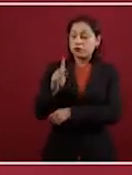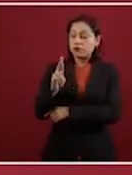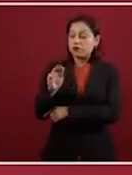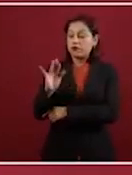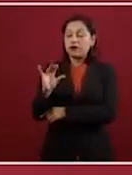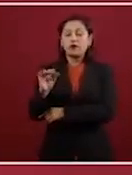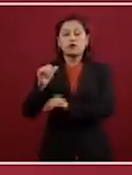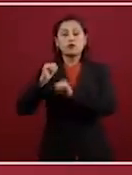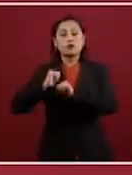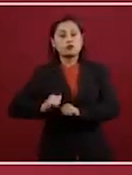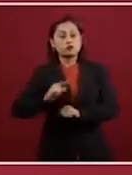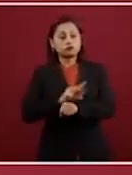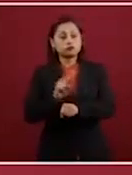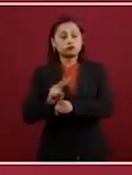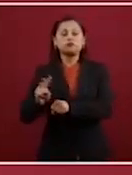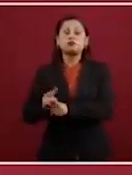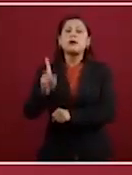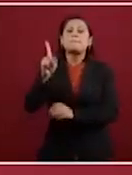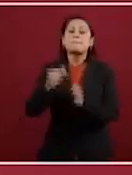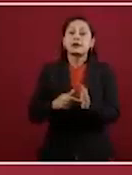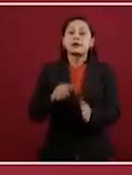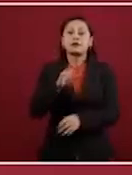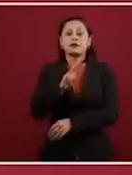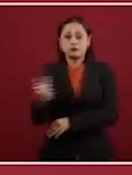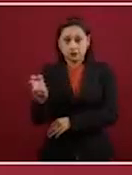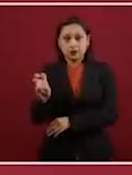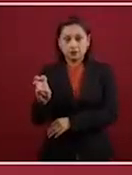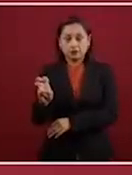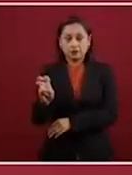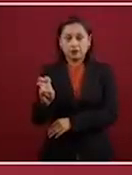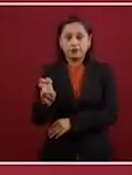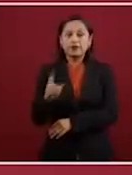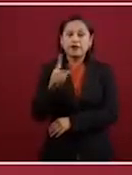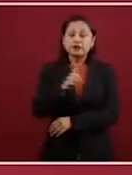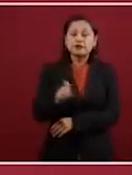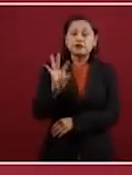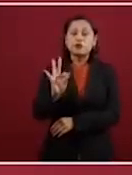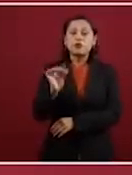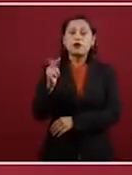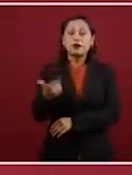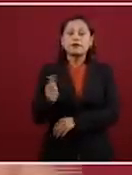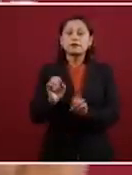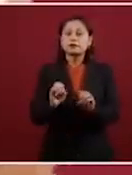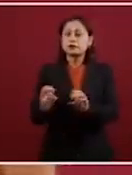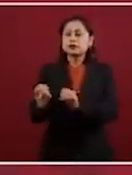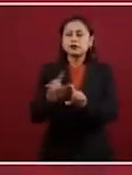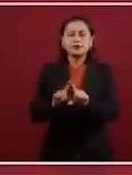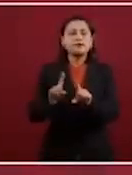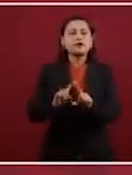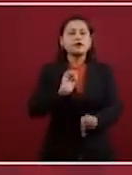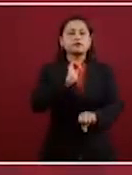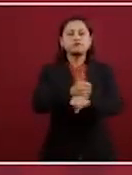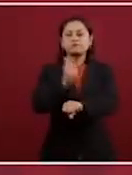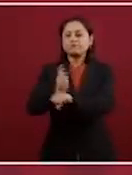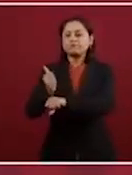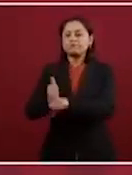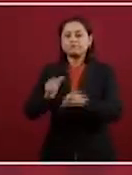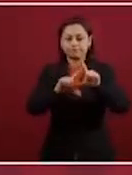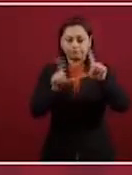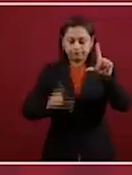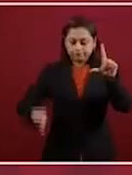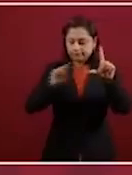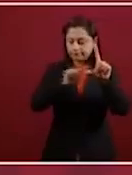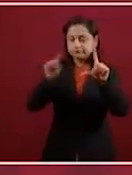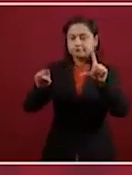a estar atentos a lo largo del buen fin 147 módulos que tenemos instalados en los lugares donde más